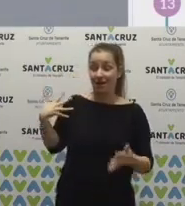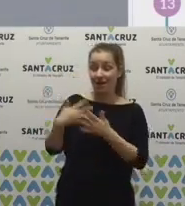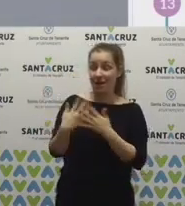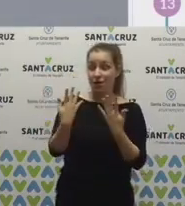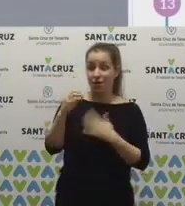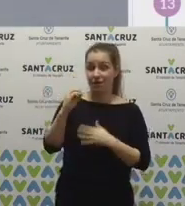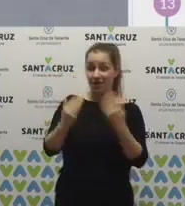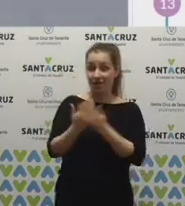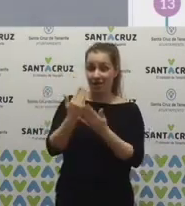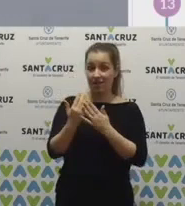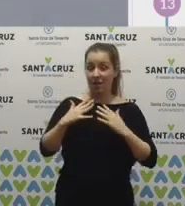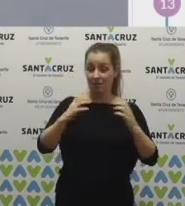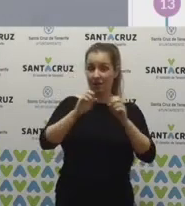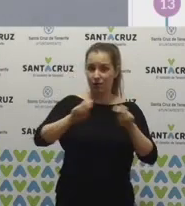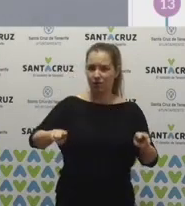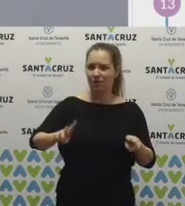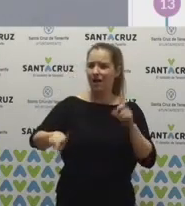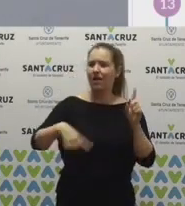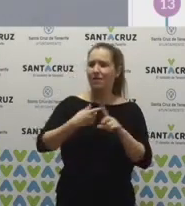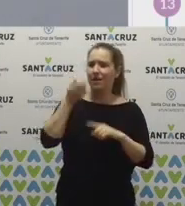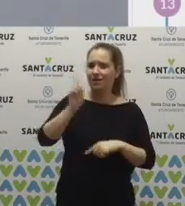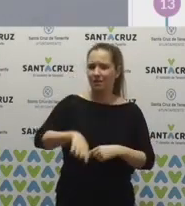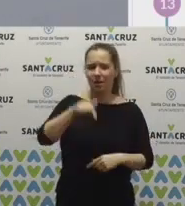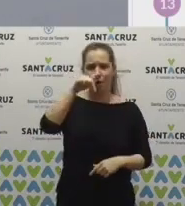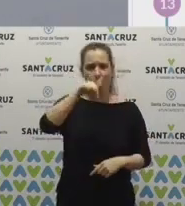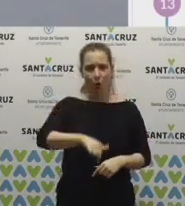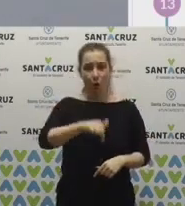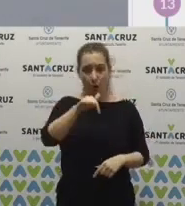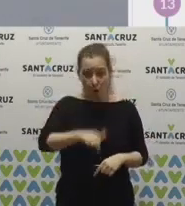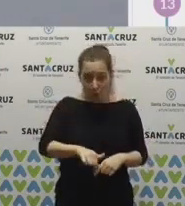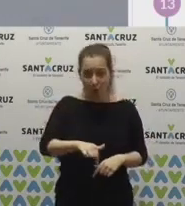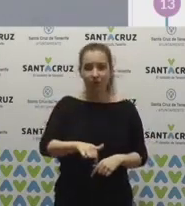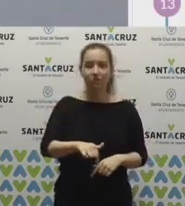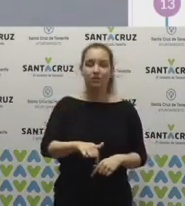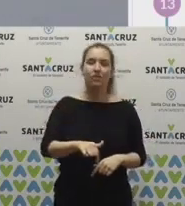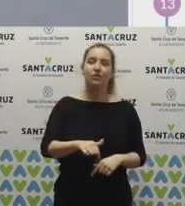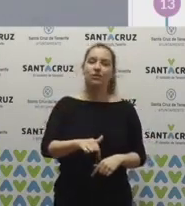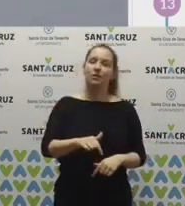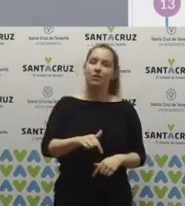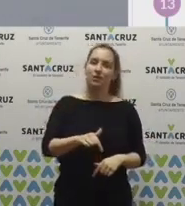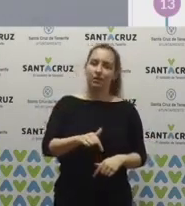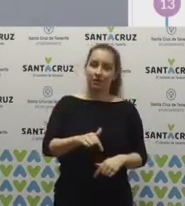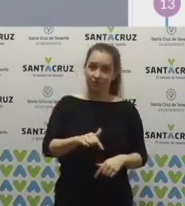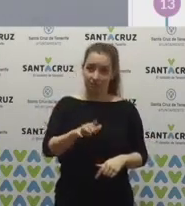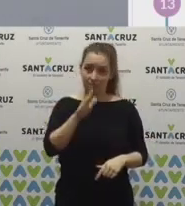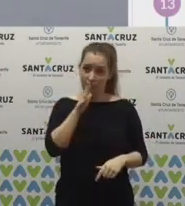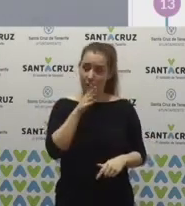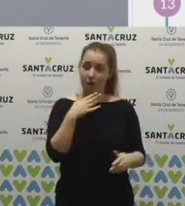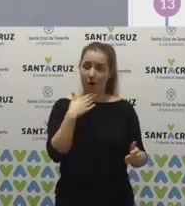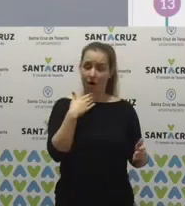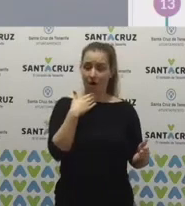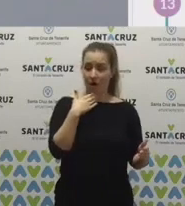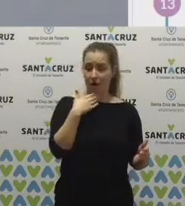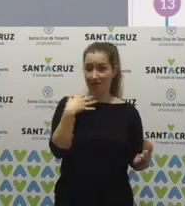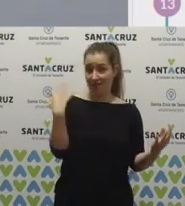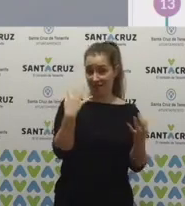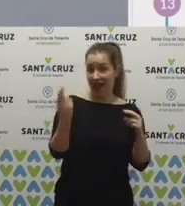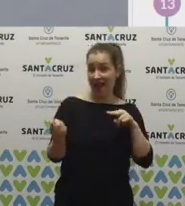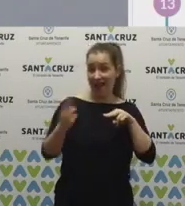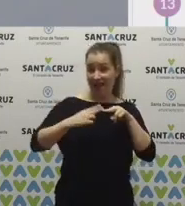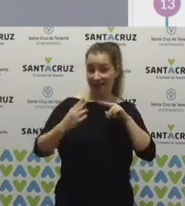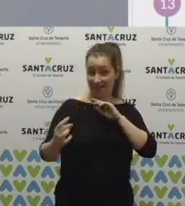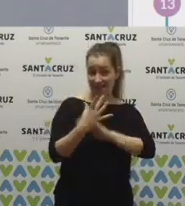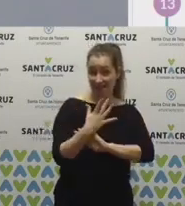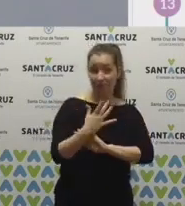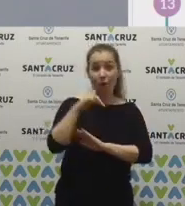es que hoy tampoco hemos podido conocer porque se supone que nos mandaban unos enlaces los distintos decretos que